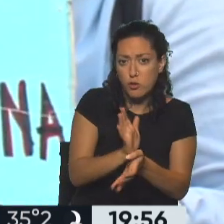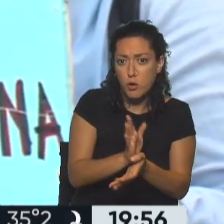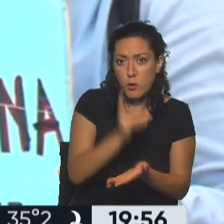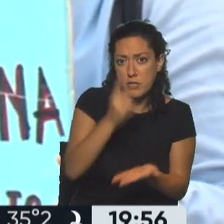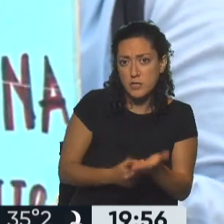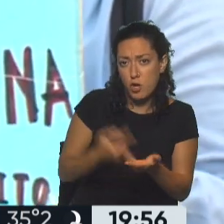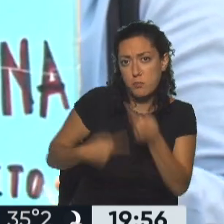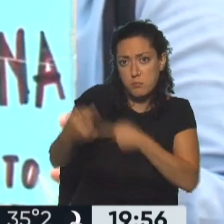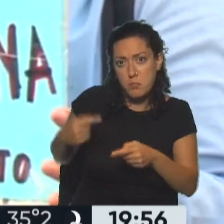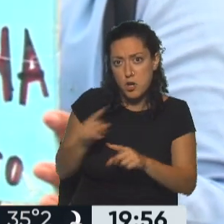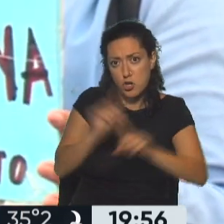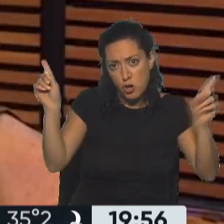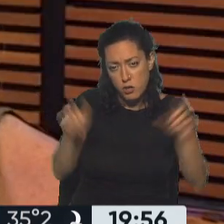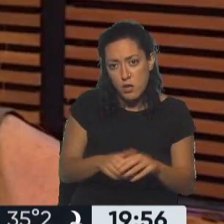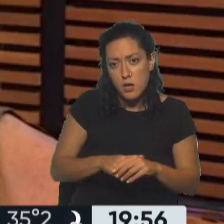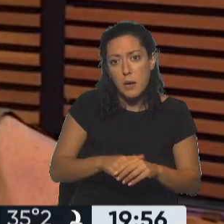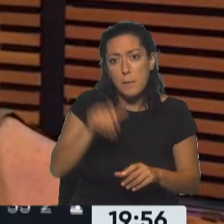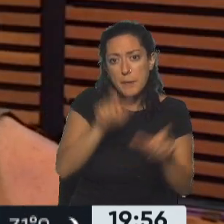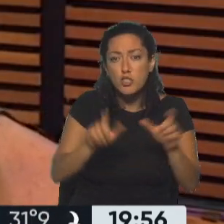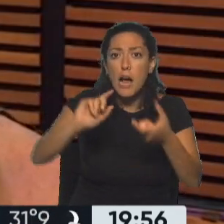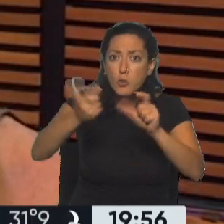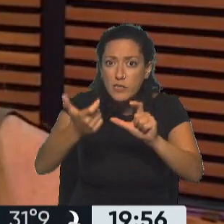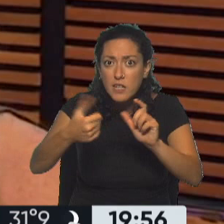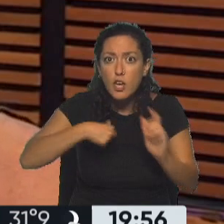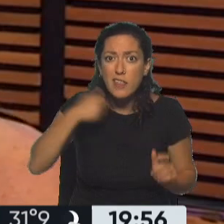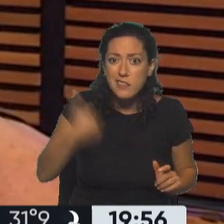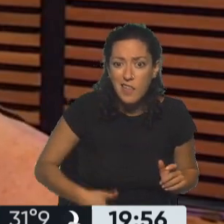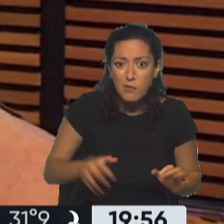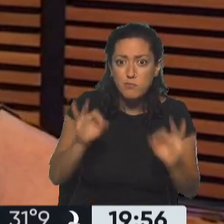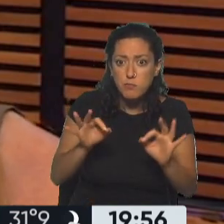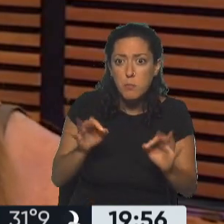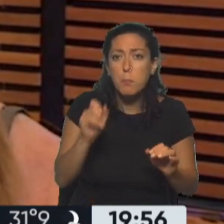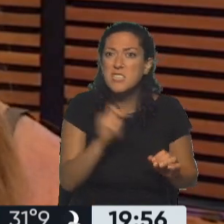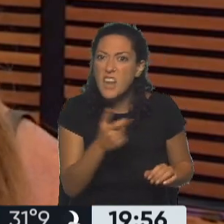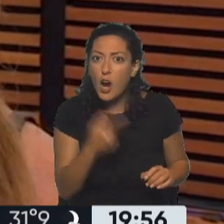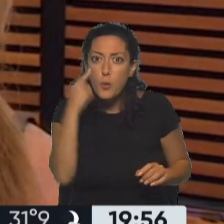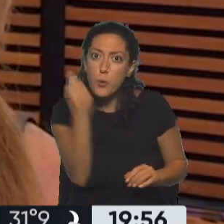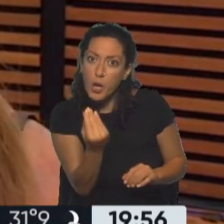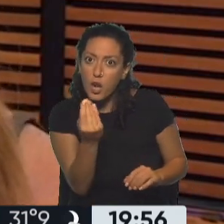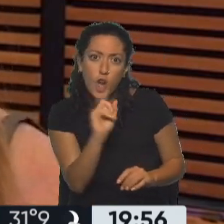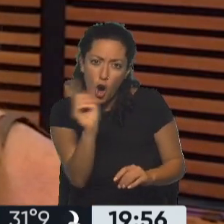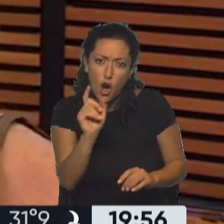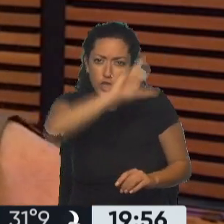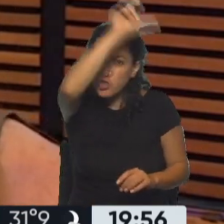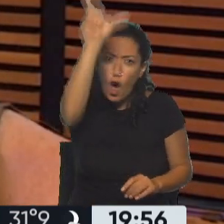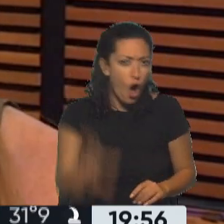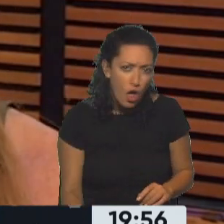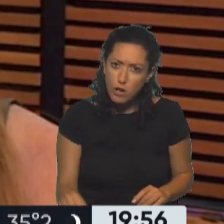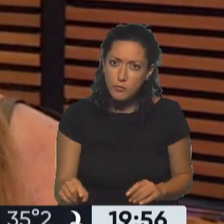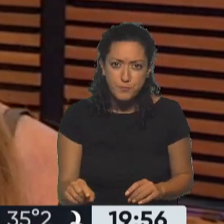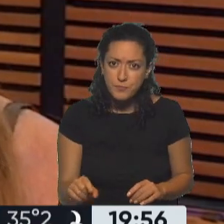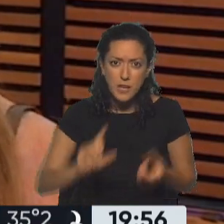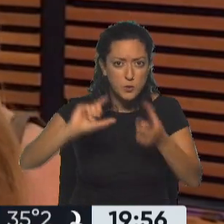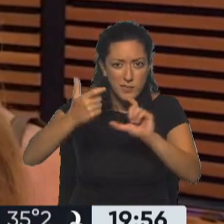que tomamos. No vamos a liquidar a nadie que no haya validado la identidad, no porque iban en Chaco, porque la validación de identidad se hizo en todo el territorio nacional.